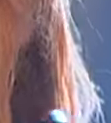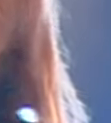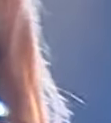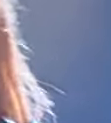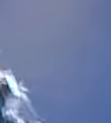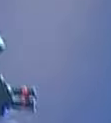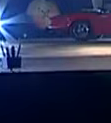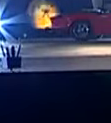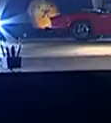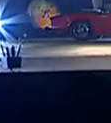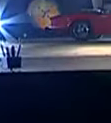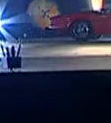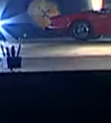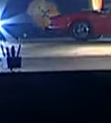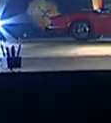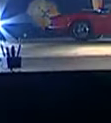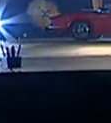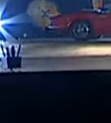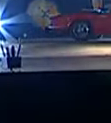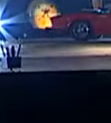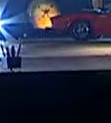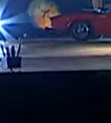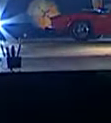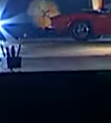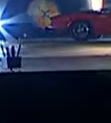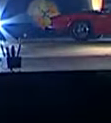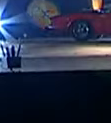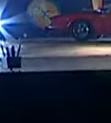volvemos a empezar. Santos